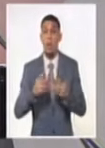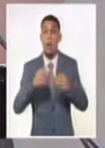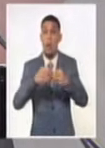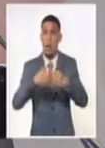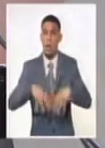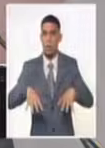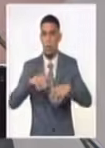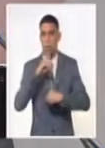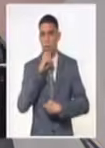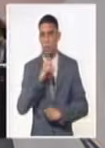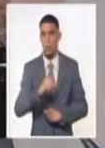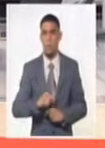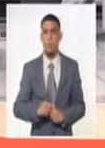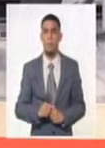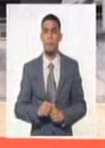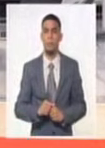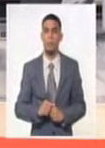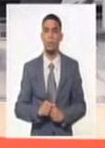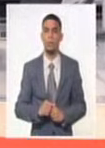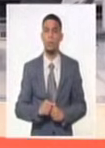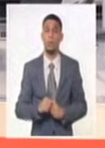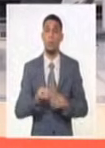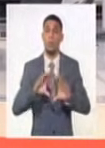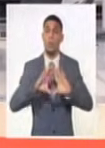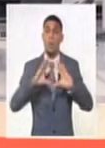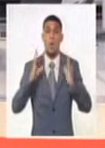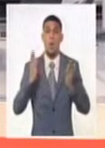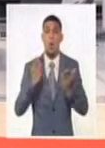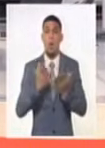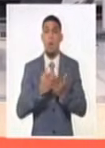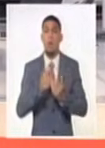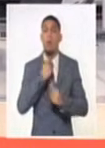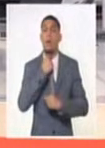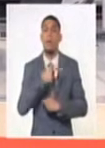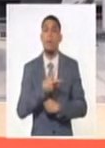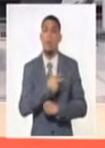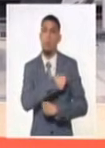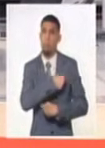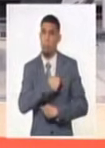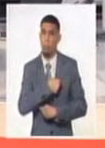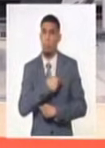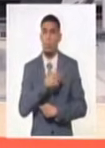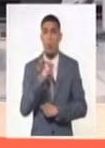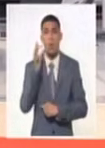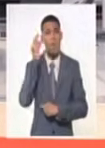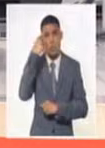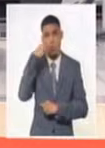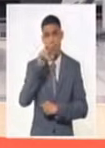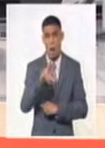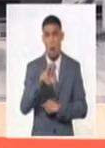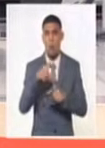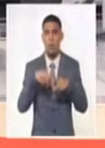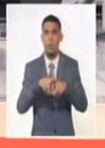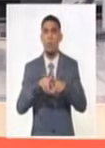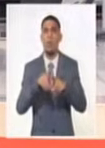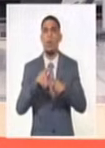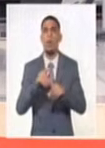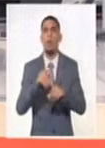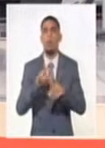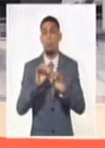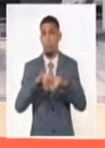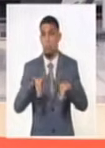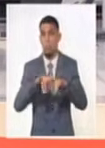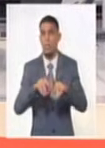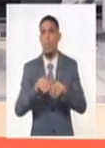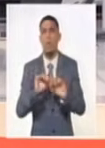que atraviesa el país. O sea que todos los factores hemos conciliado y hemos priorizado esta como una actividad de primer orden